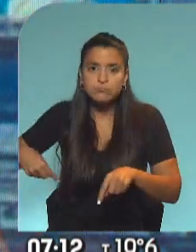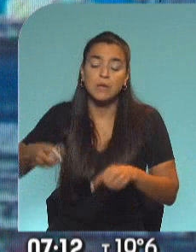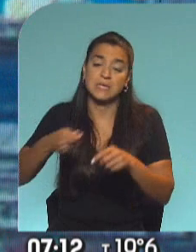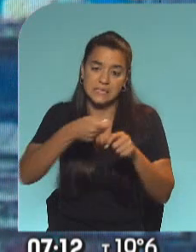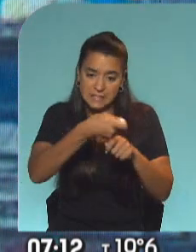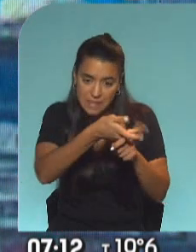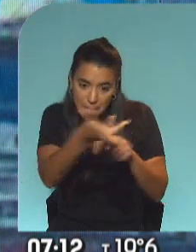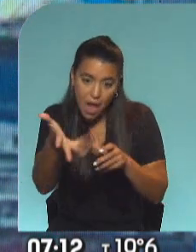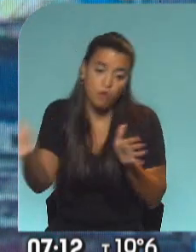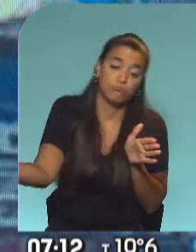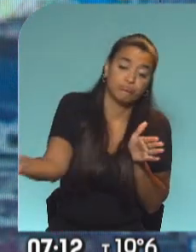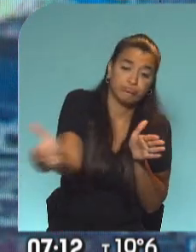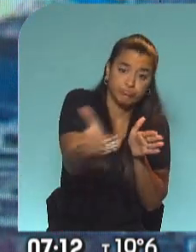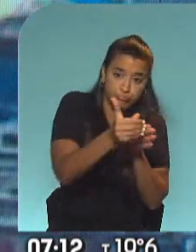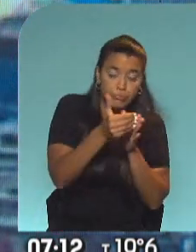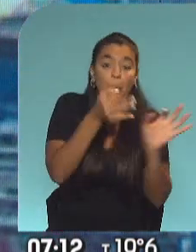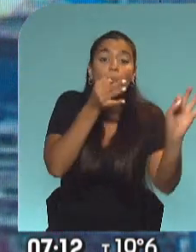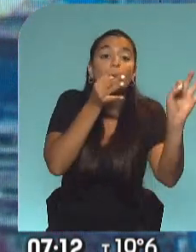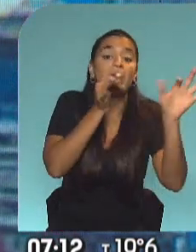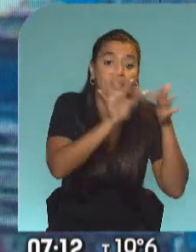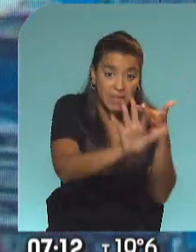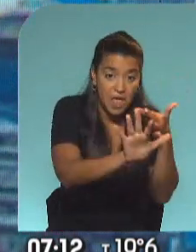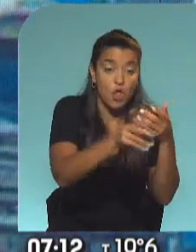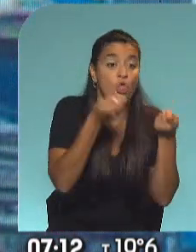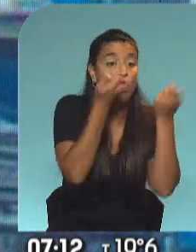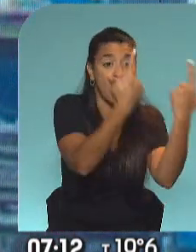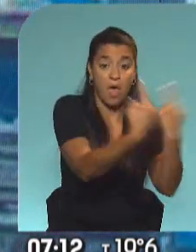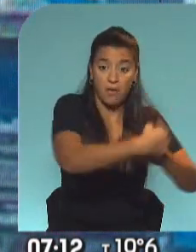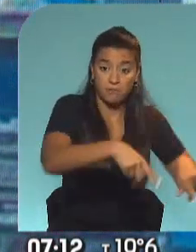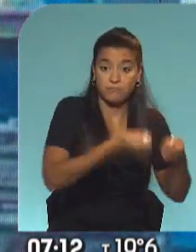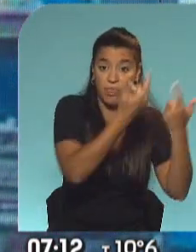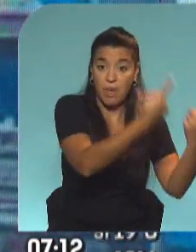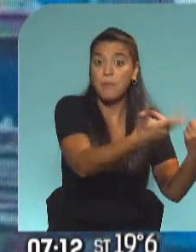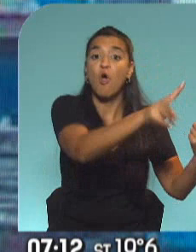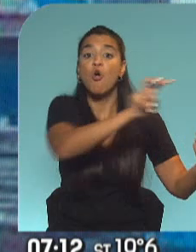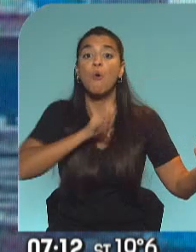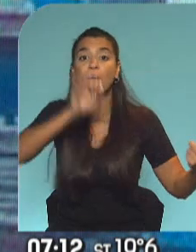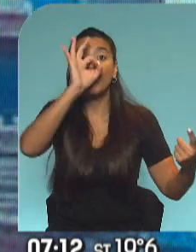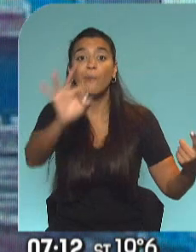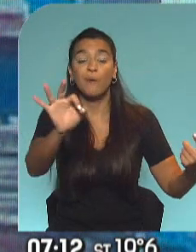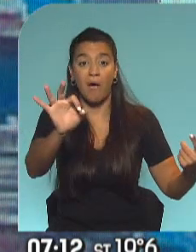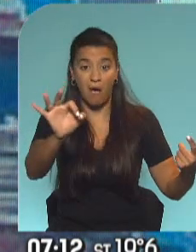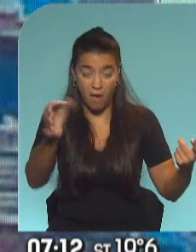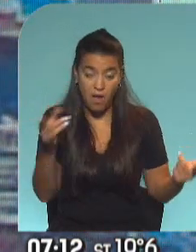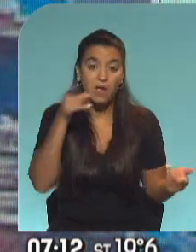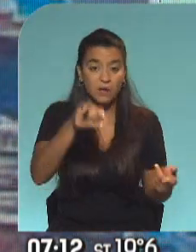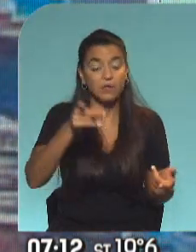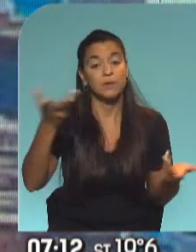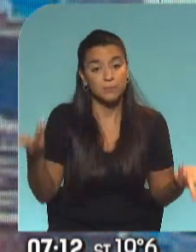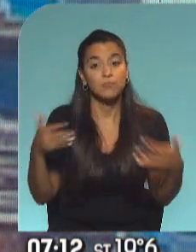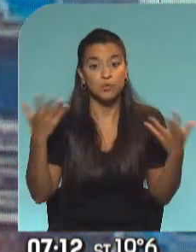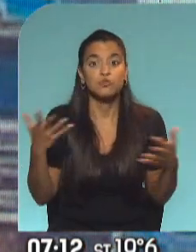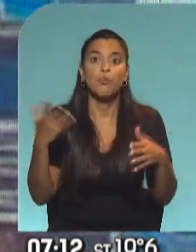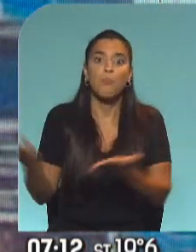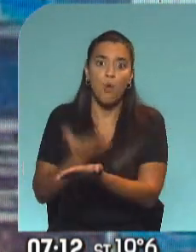sembraron, cosecharon, vendieron, entregaron la cosecha y nunca cobraron. Esto es lo que le ha pasado. Y alguien puede tener, un